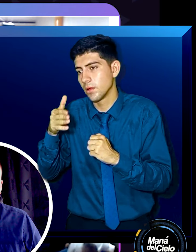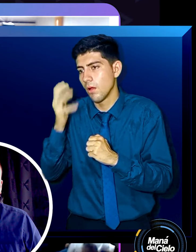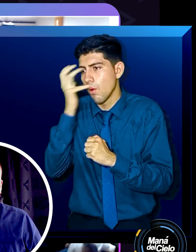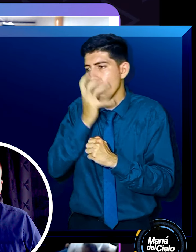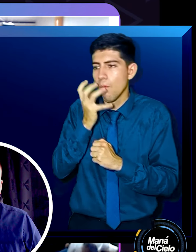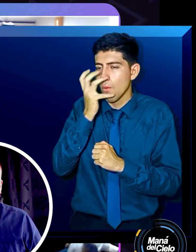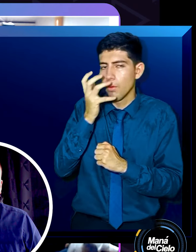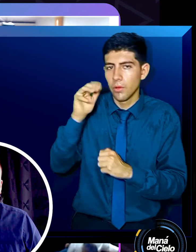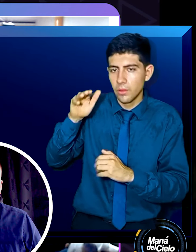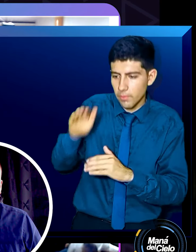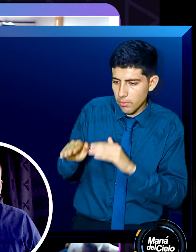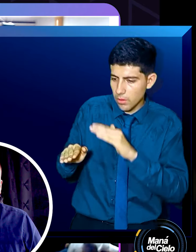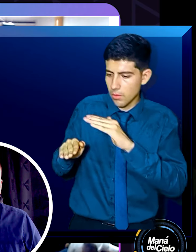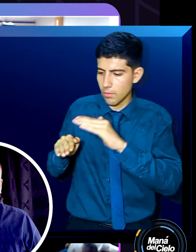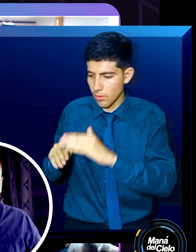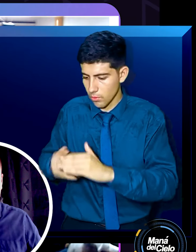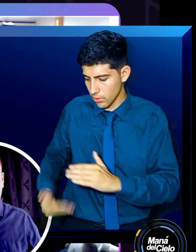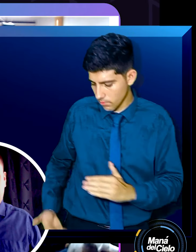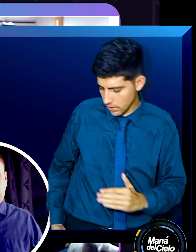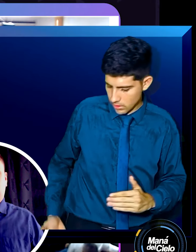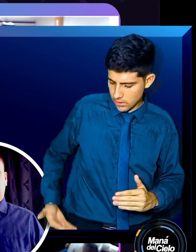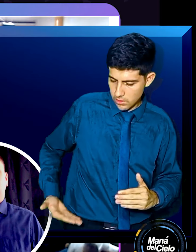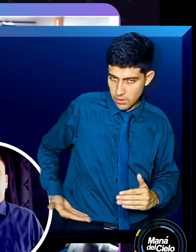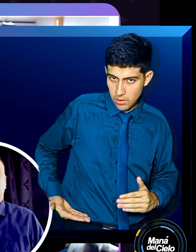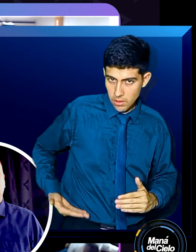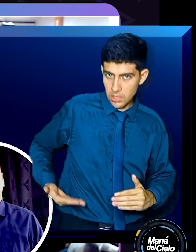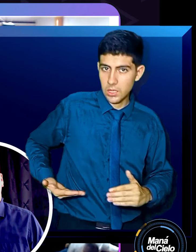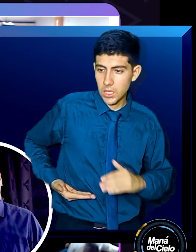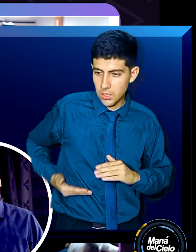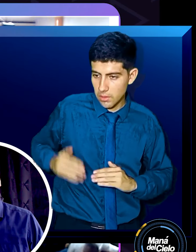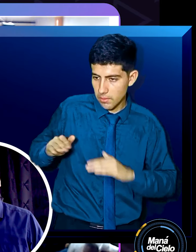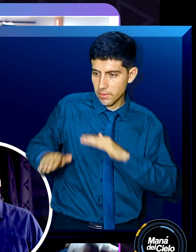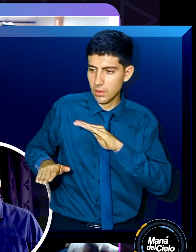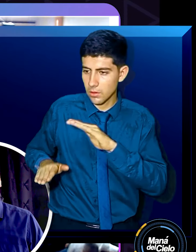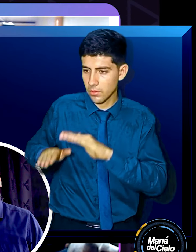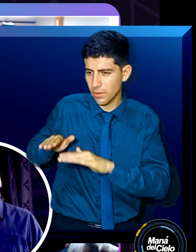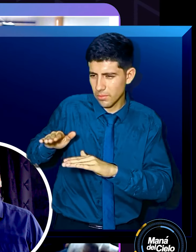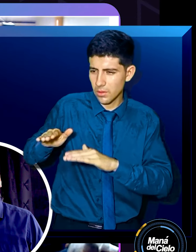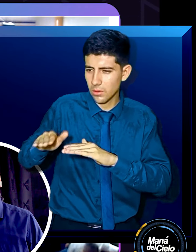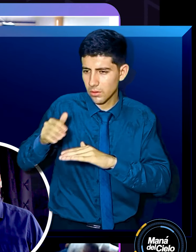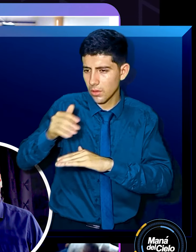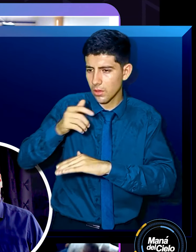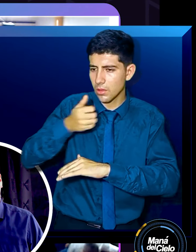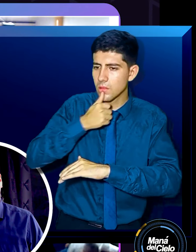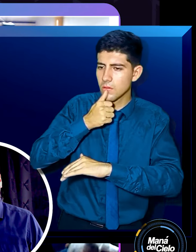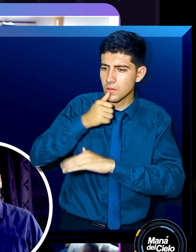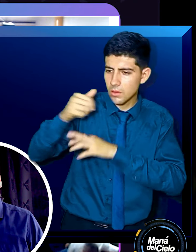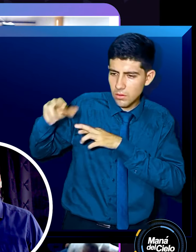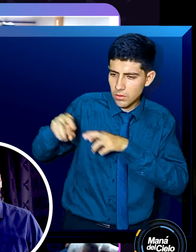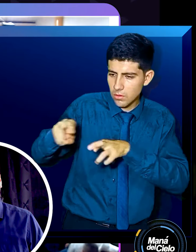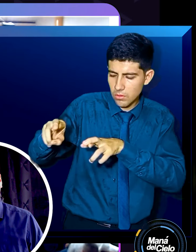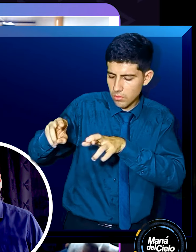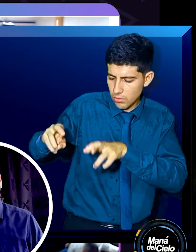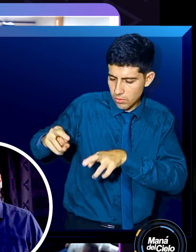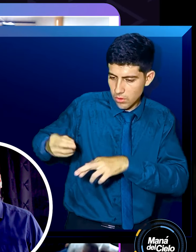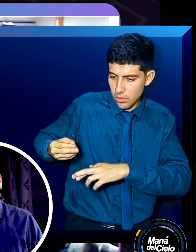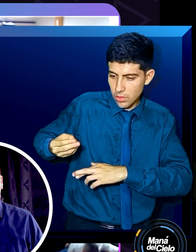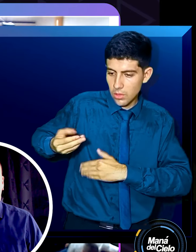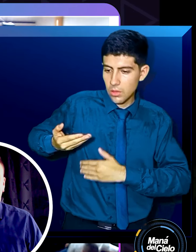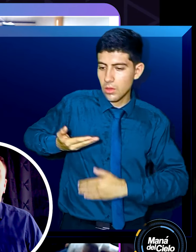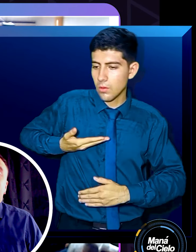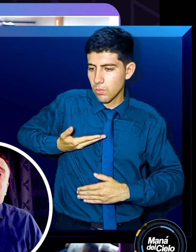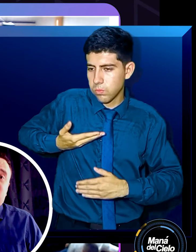entré hasta la cintura y estaba más fresca. Pero me fui más adentro y ya nadaba en agua